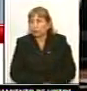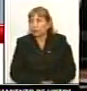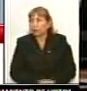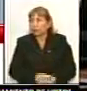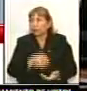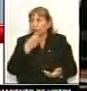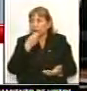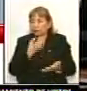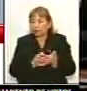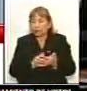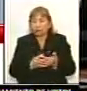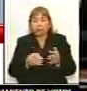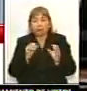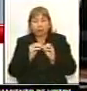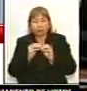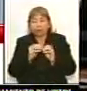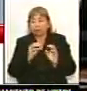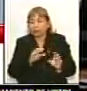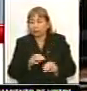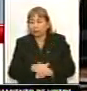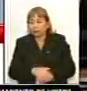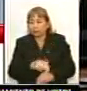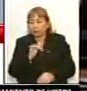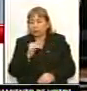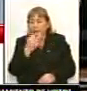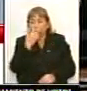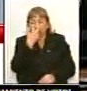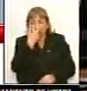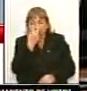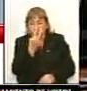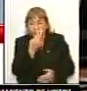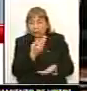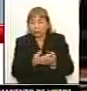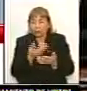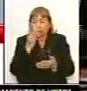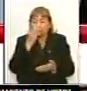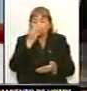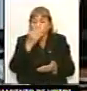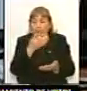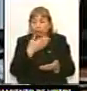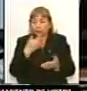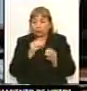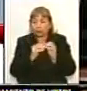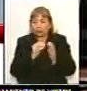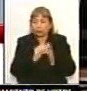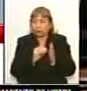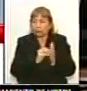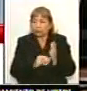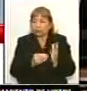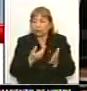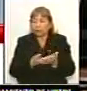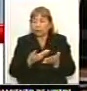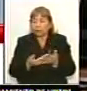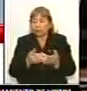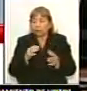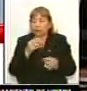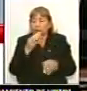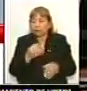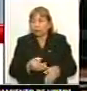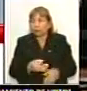sería bueno que someta a reconsideración y ver incluso que en un futuro, producto de un mejor análisis, se podría ver sobre todo el tema de la